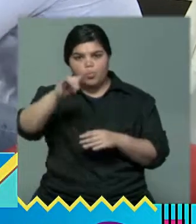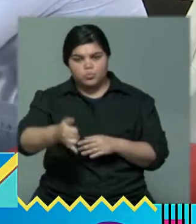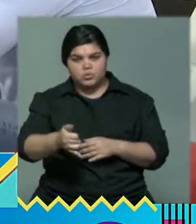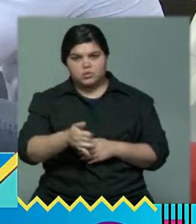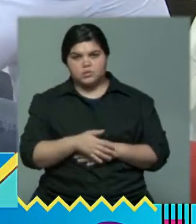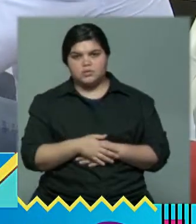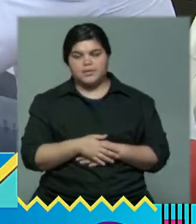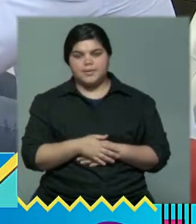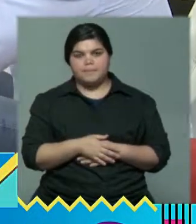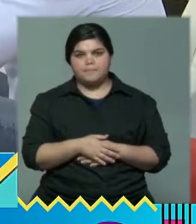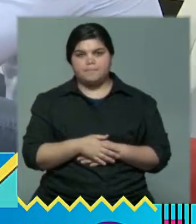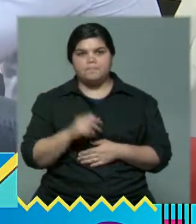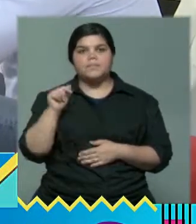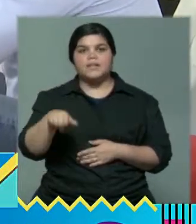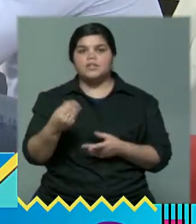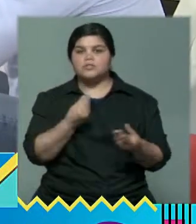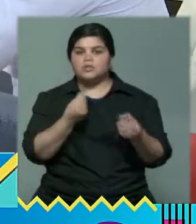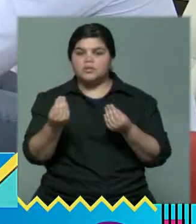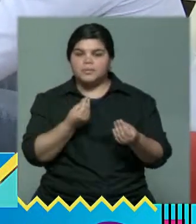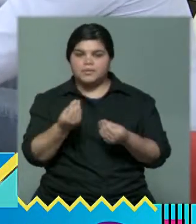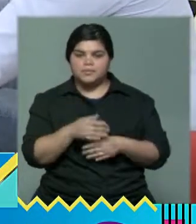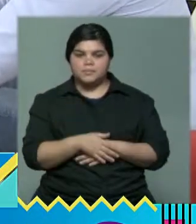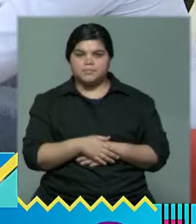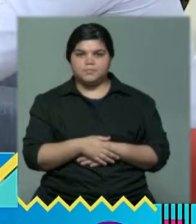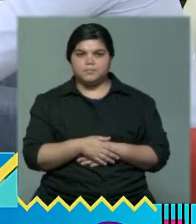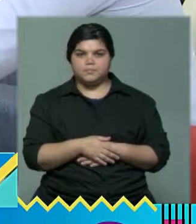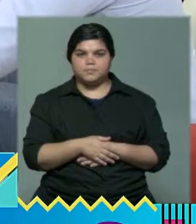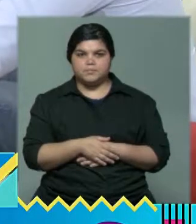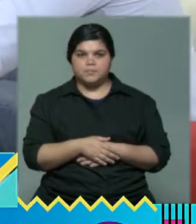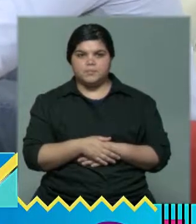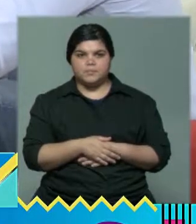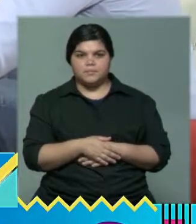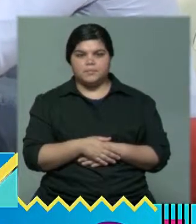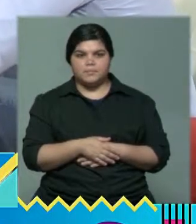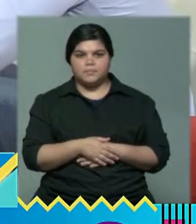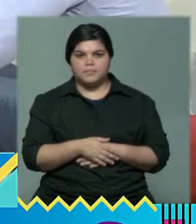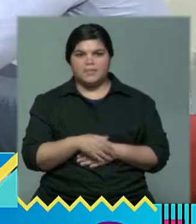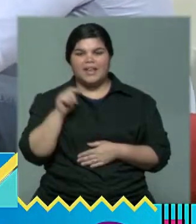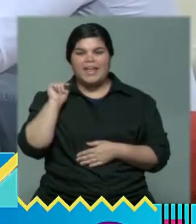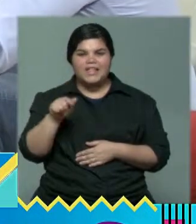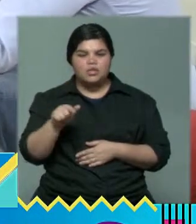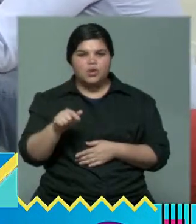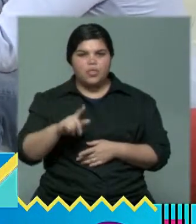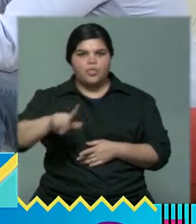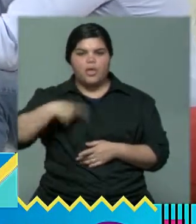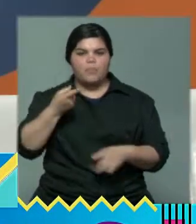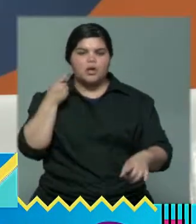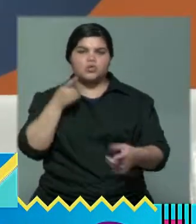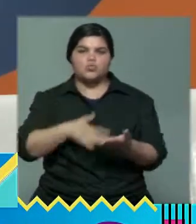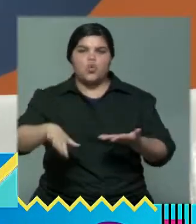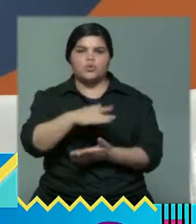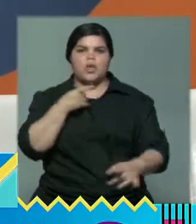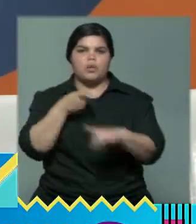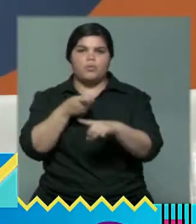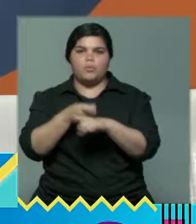de cosas, cada vez que sucede se hace de ese hecho todo un reclamo social, entendiendo que la